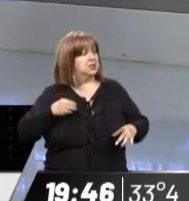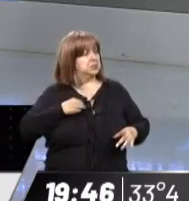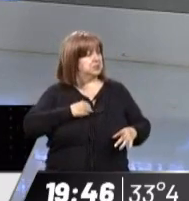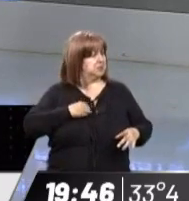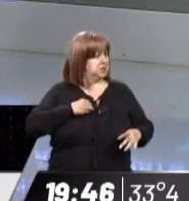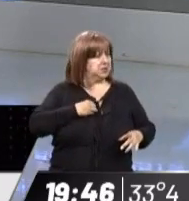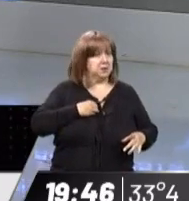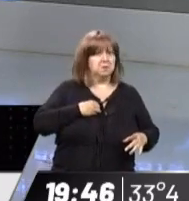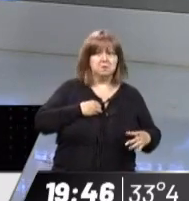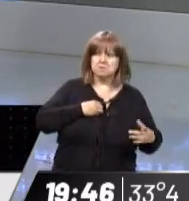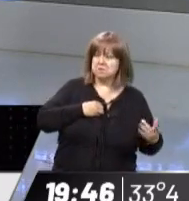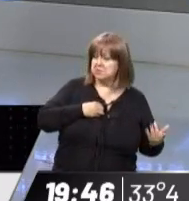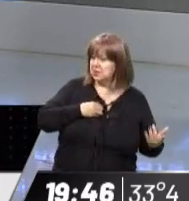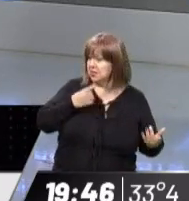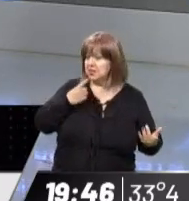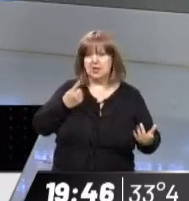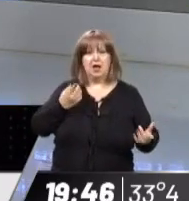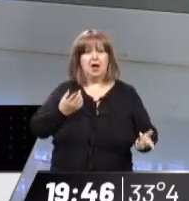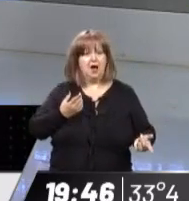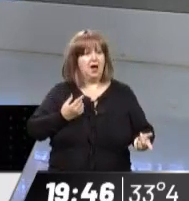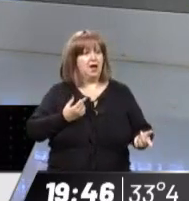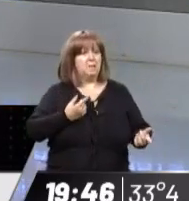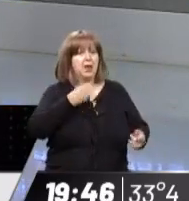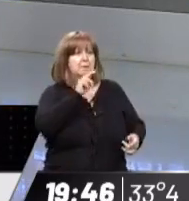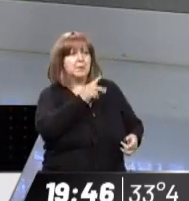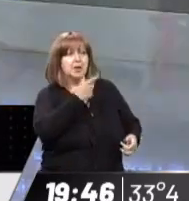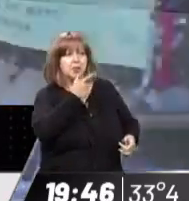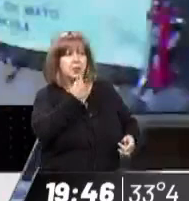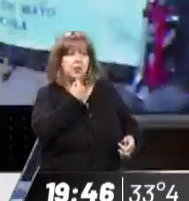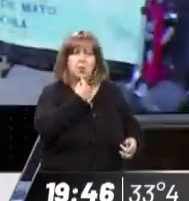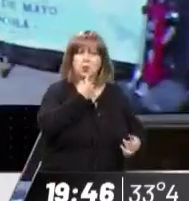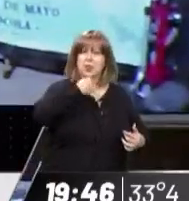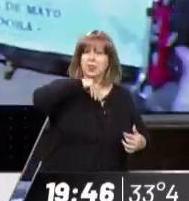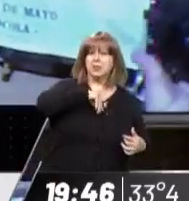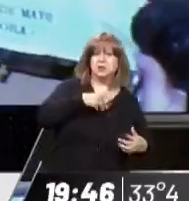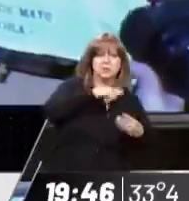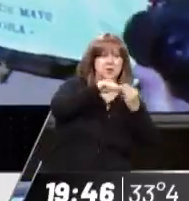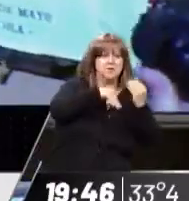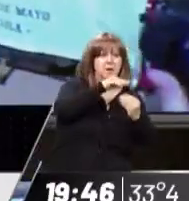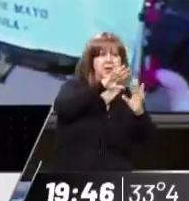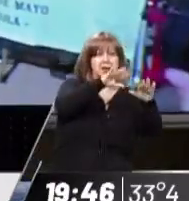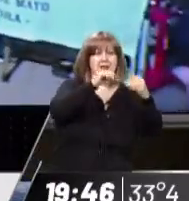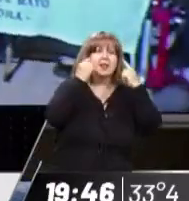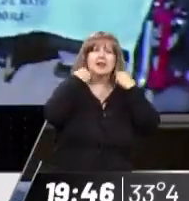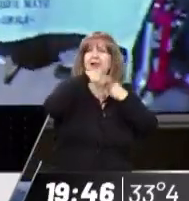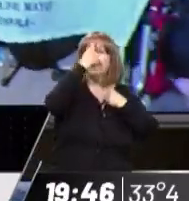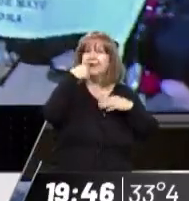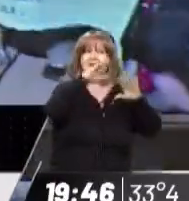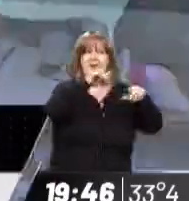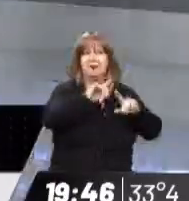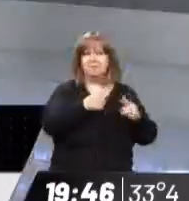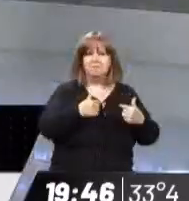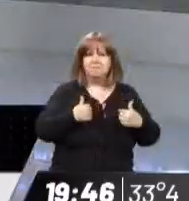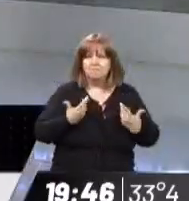gente que escucha, que dice yo conocí esto, yo tengo alguna duda. Gustavo, recién hablábamos de